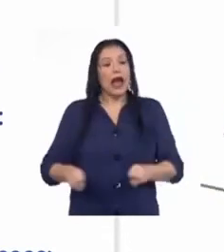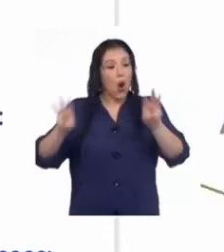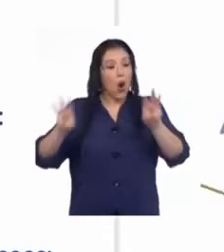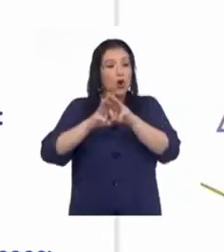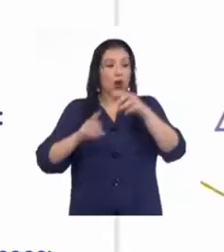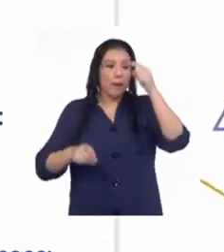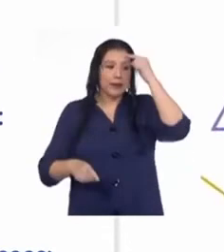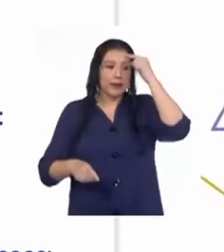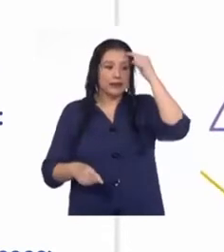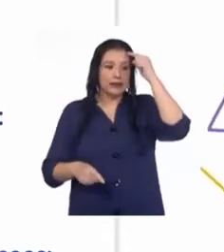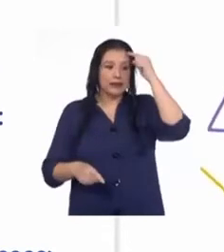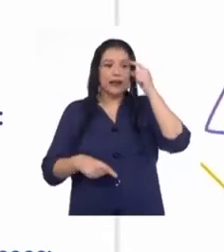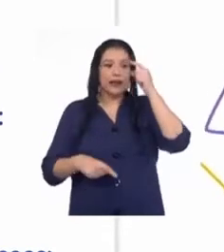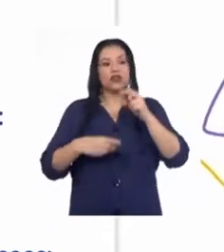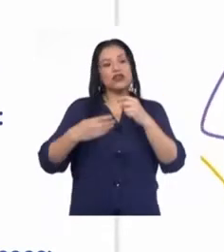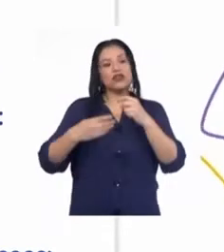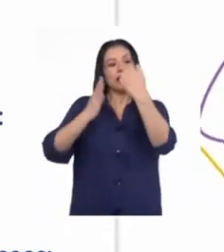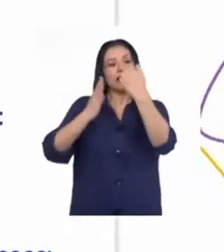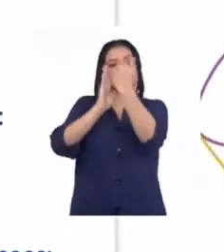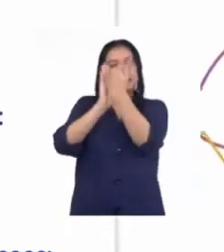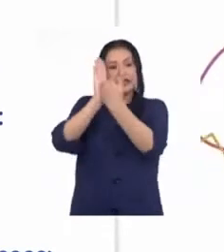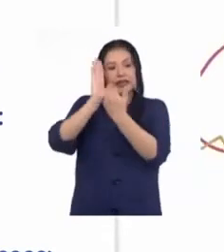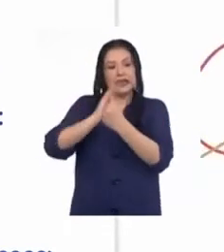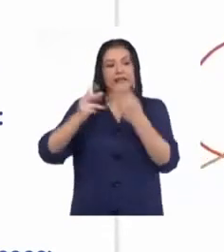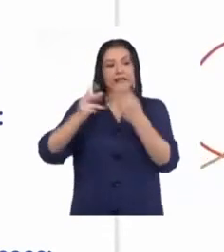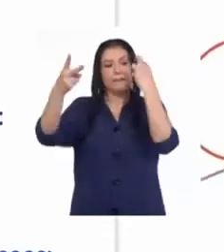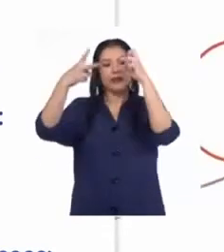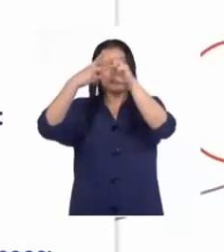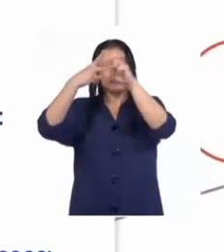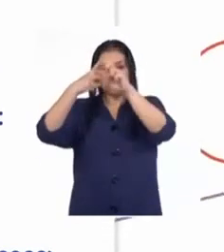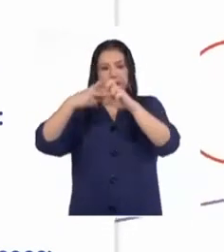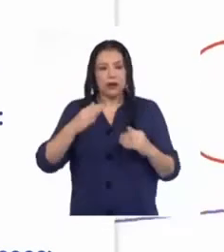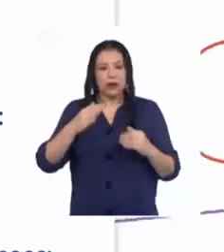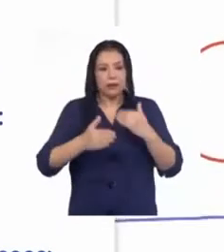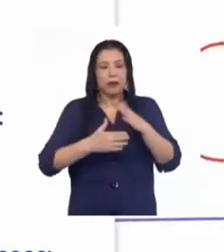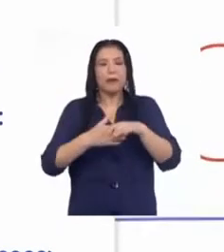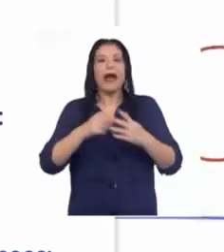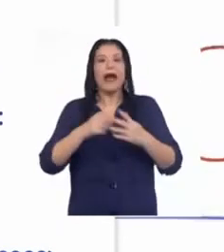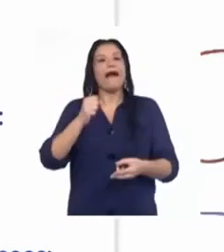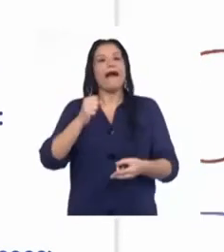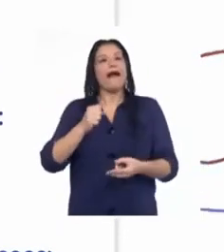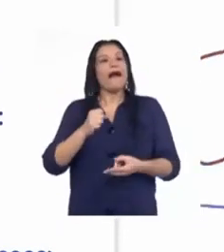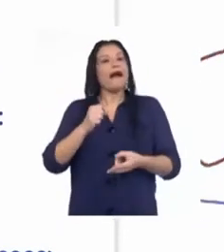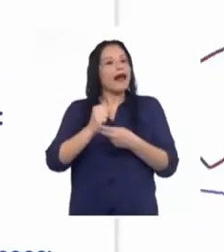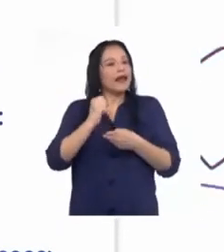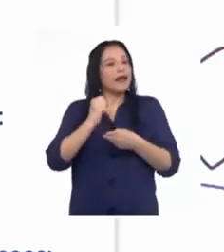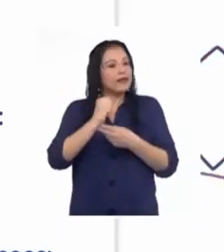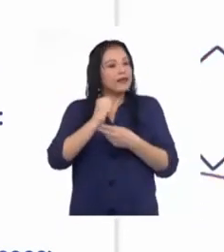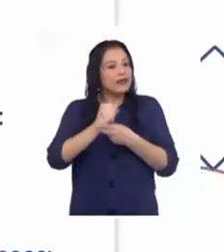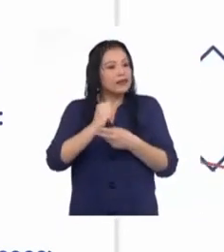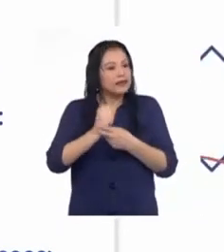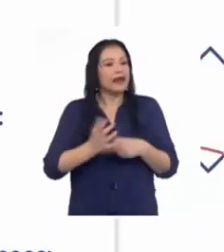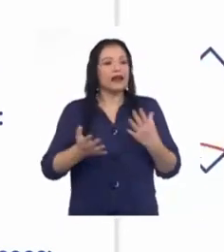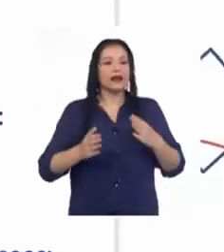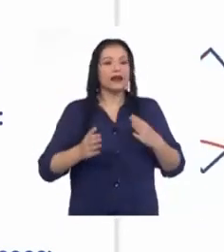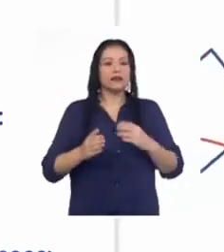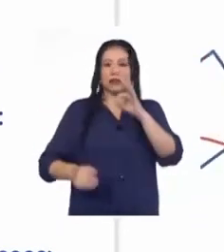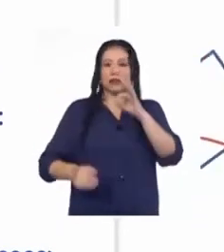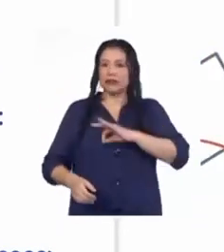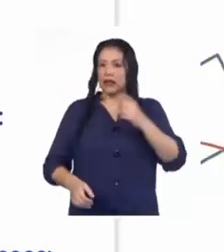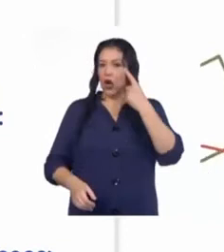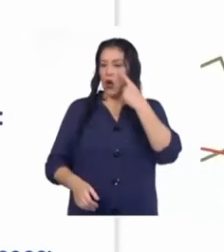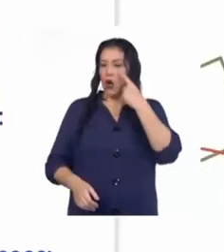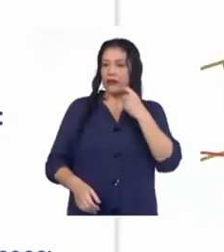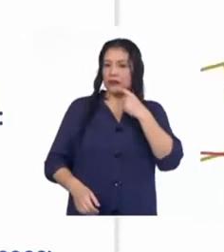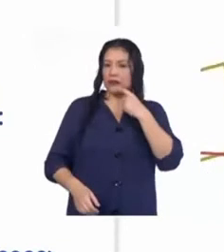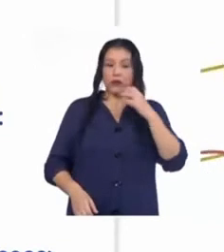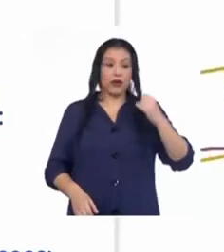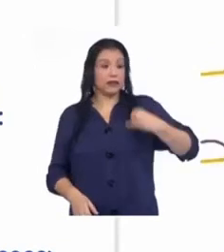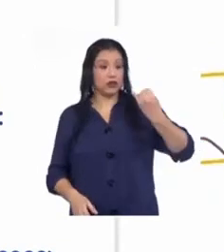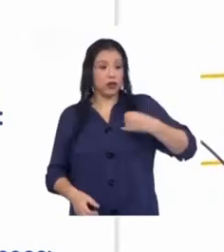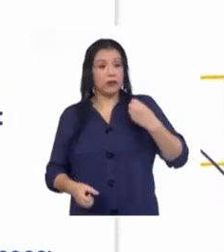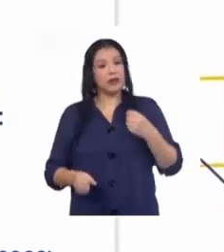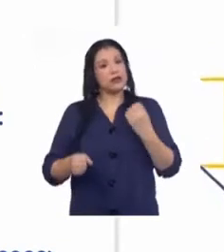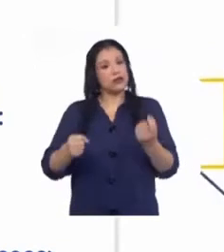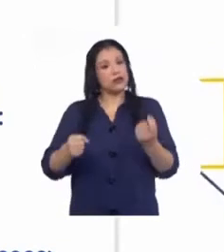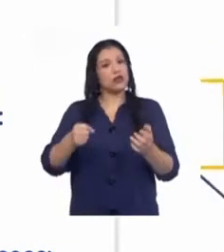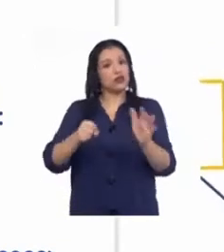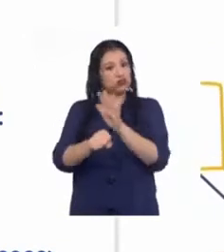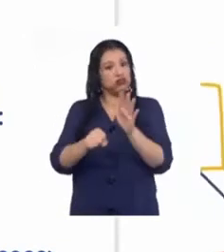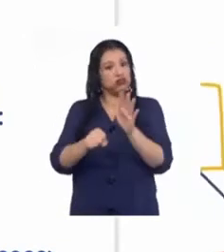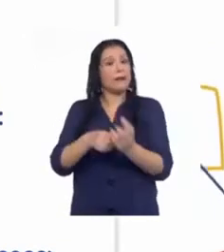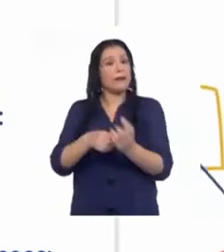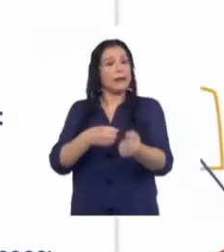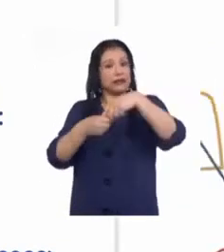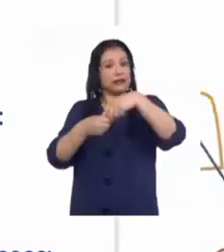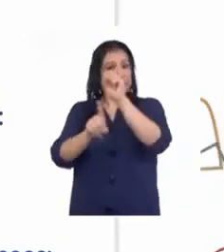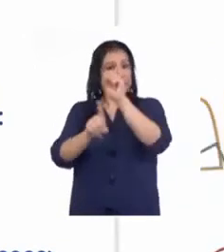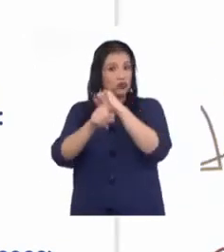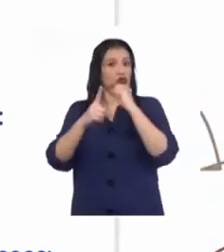Unidas considera que los siguientes principios, encaminados a garantizar el bienestar de los hombres y las mujeres jóvenes y su plena y activa participación en la